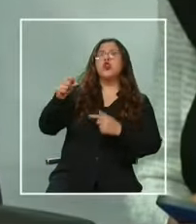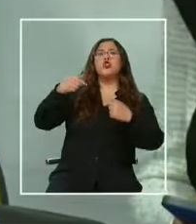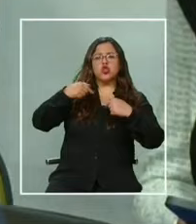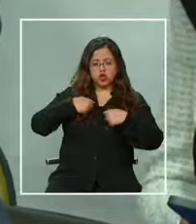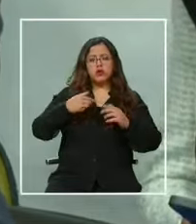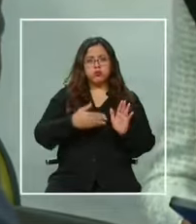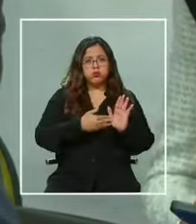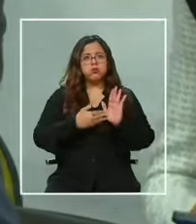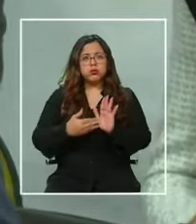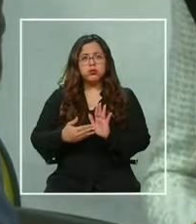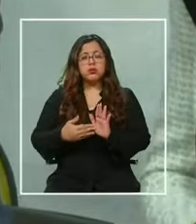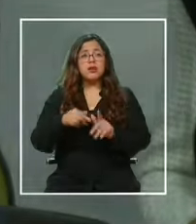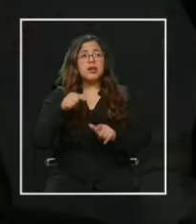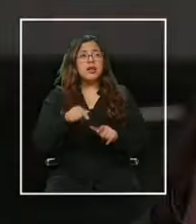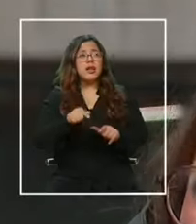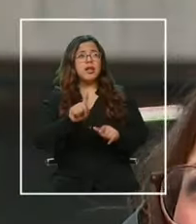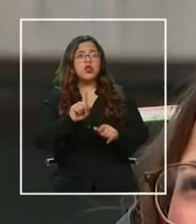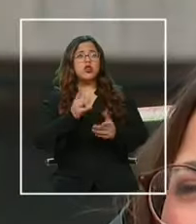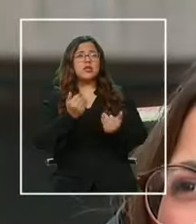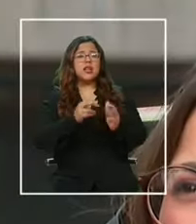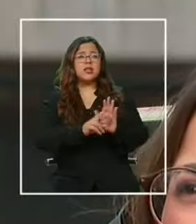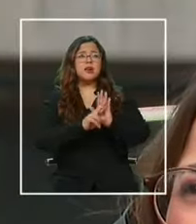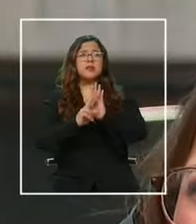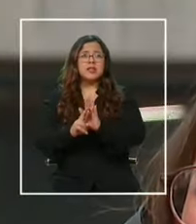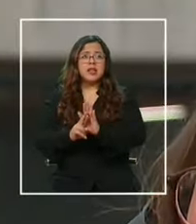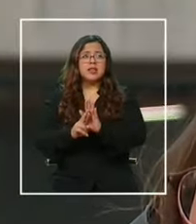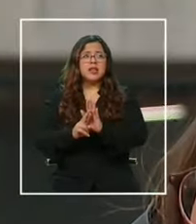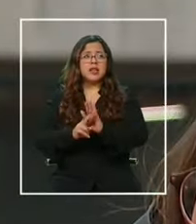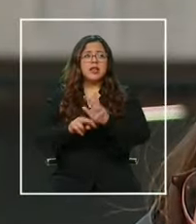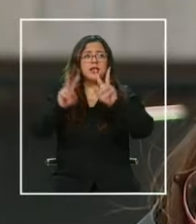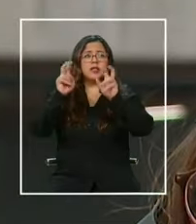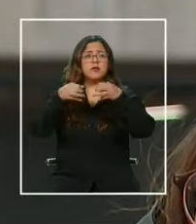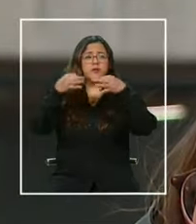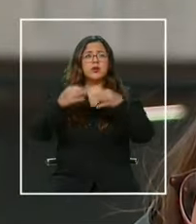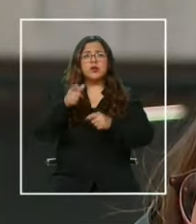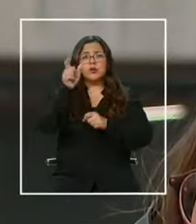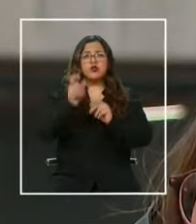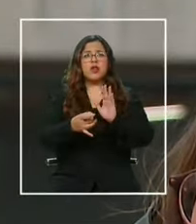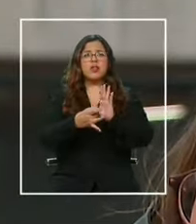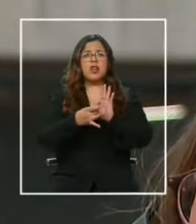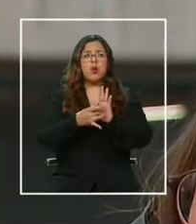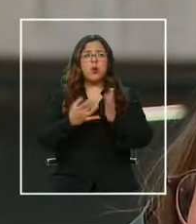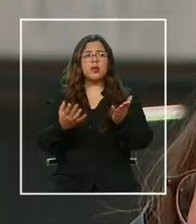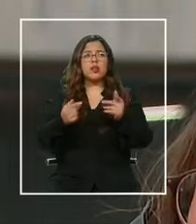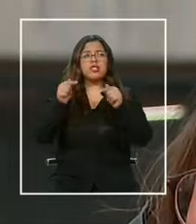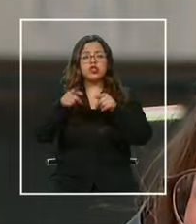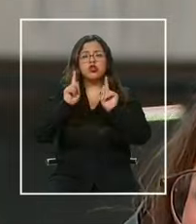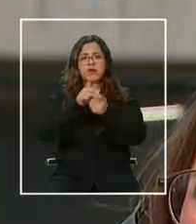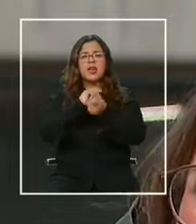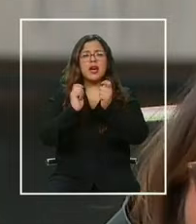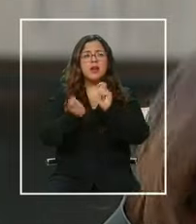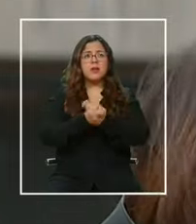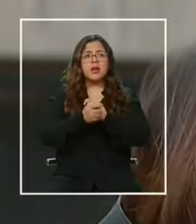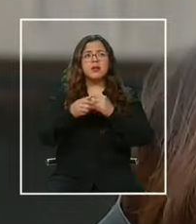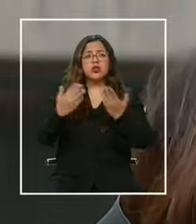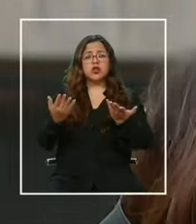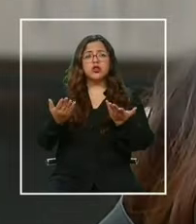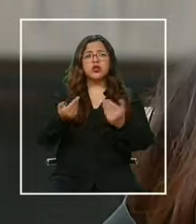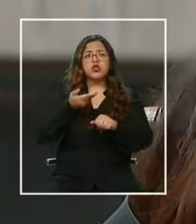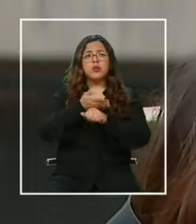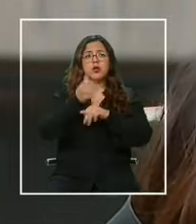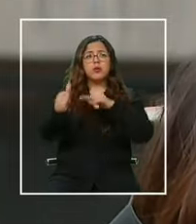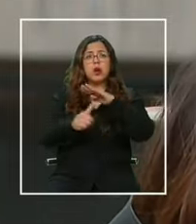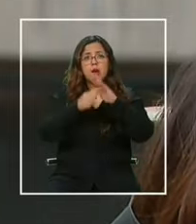qué tener como representante, al menos en la formalidad, a un delincuente. Y eso tiene que cambiar. Así que yo insto al